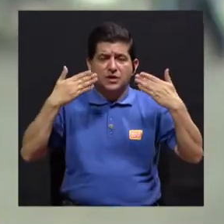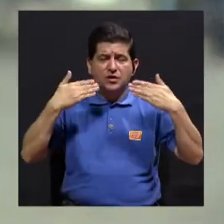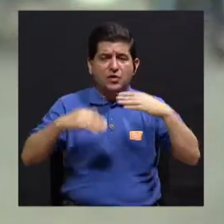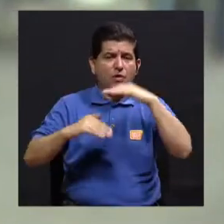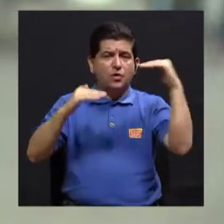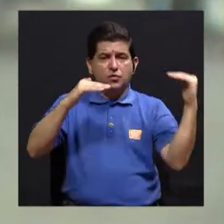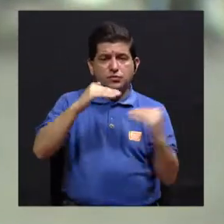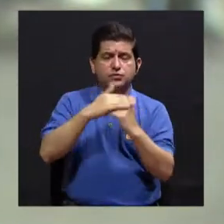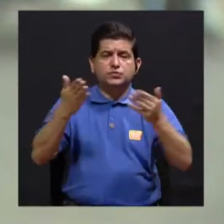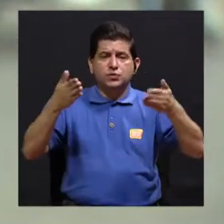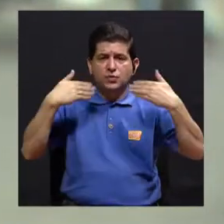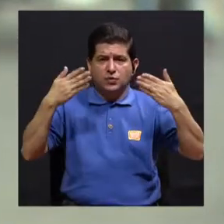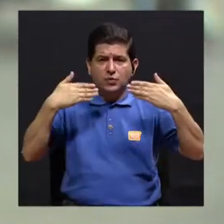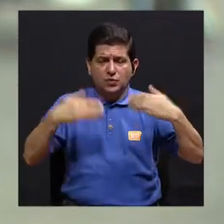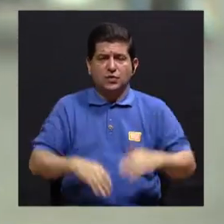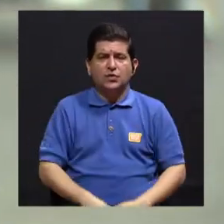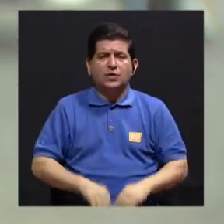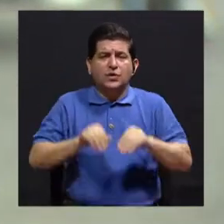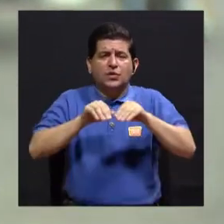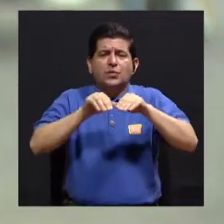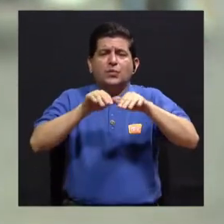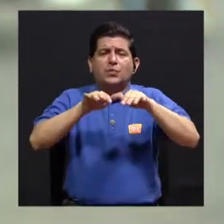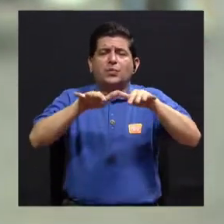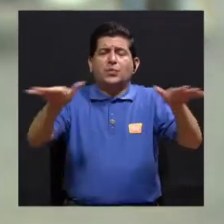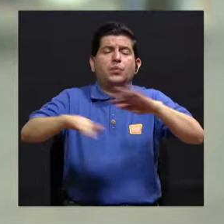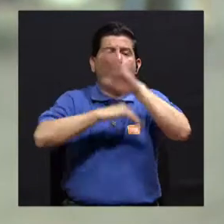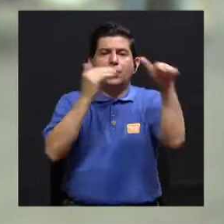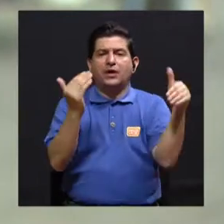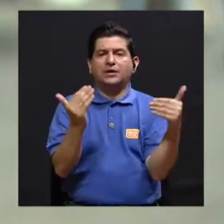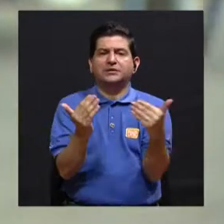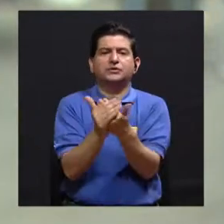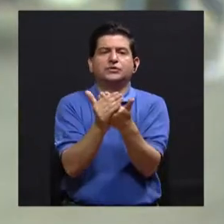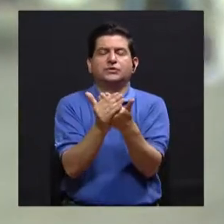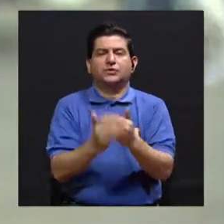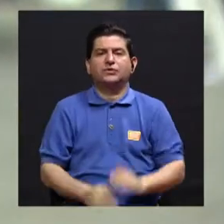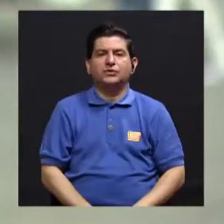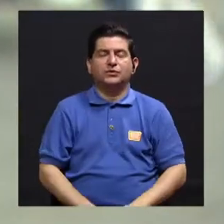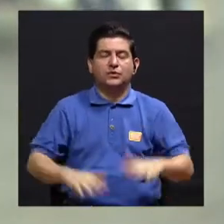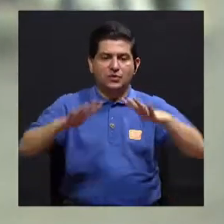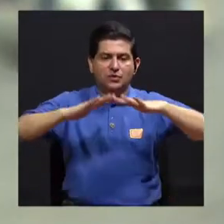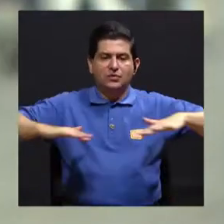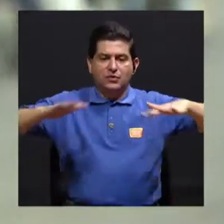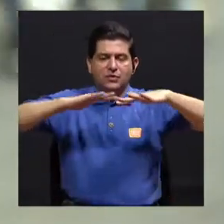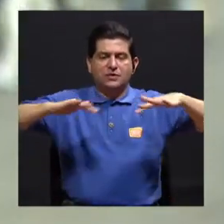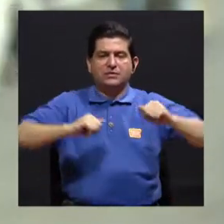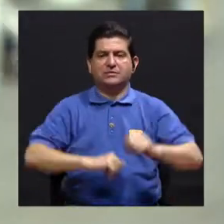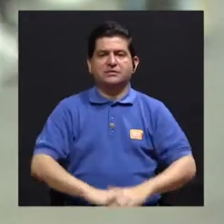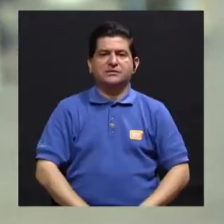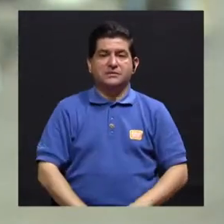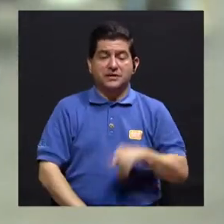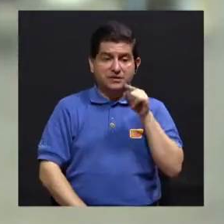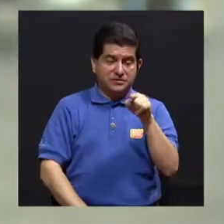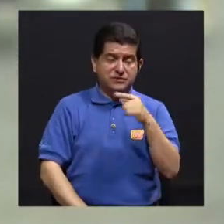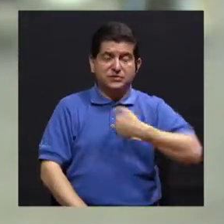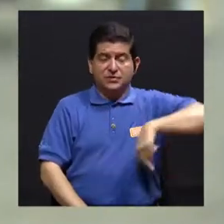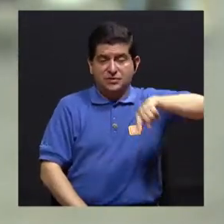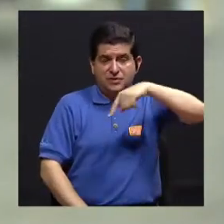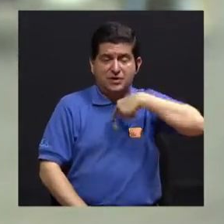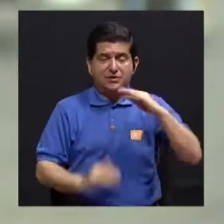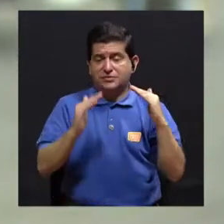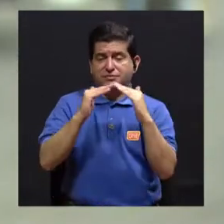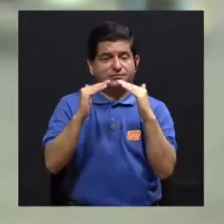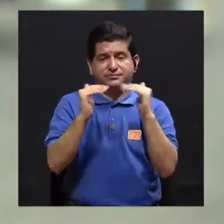tropicales y subtropicales se encuentran extendidos pues básicamente por toda la extensión del territorio pues, que vamos